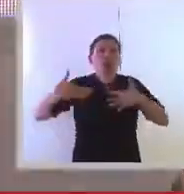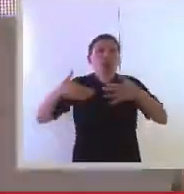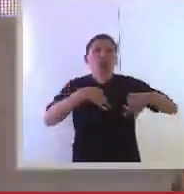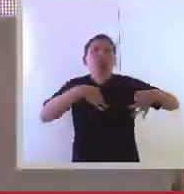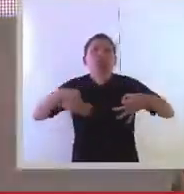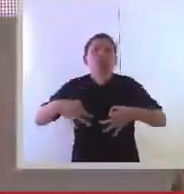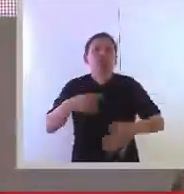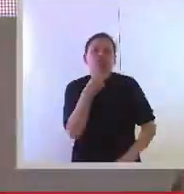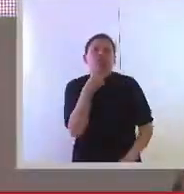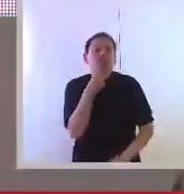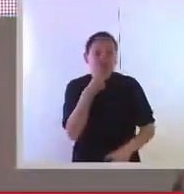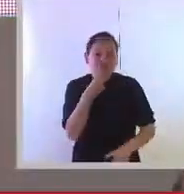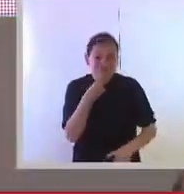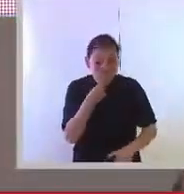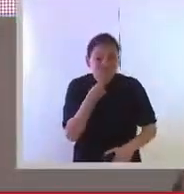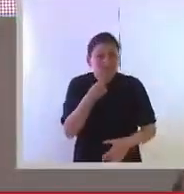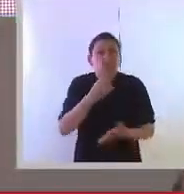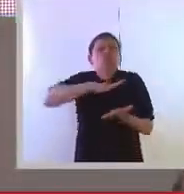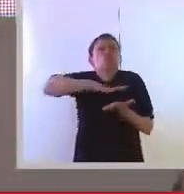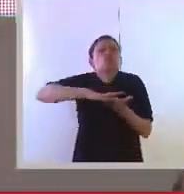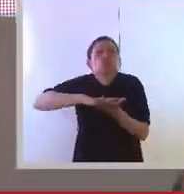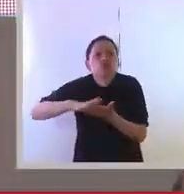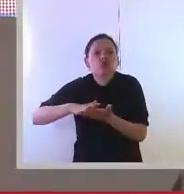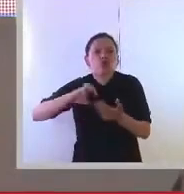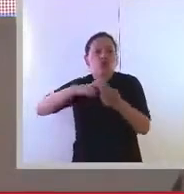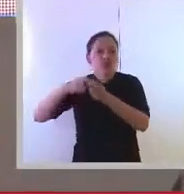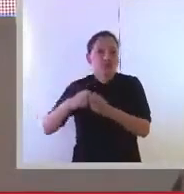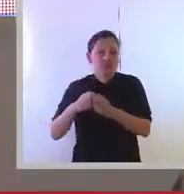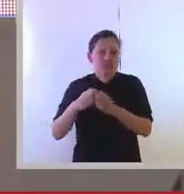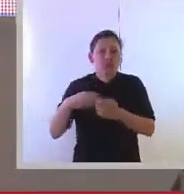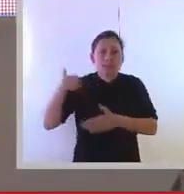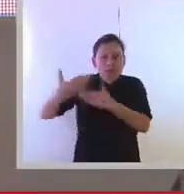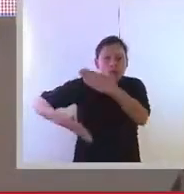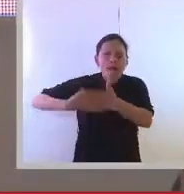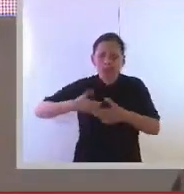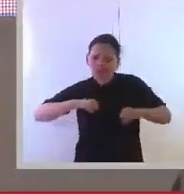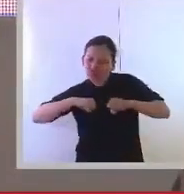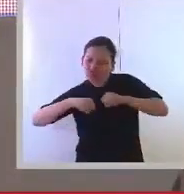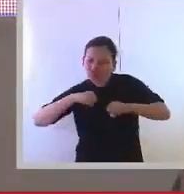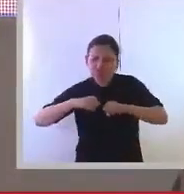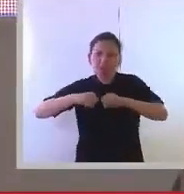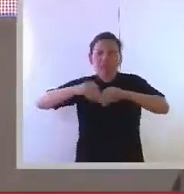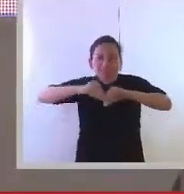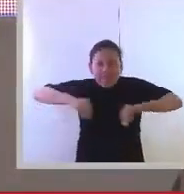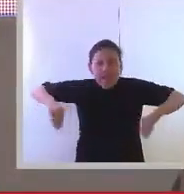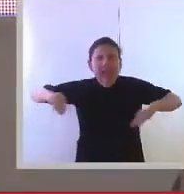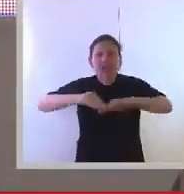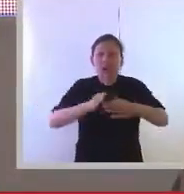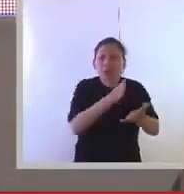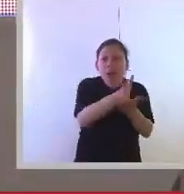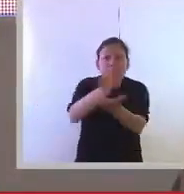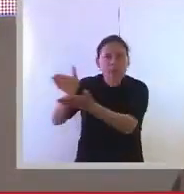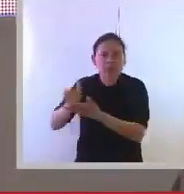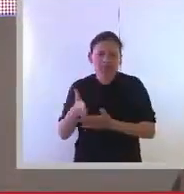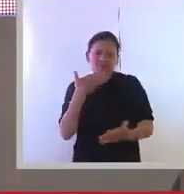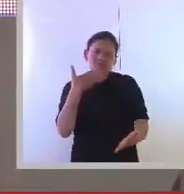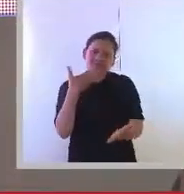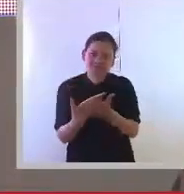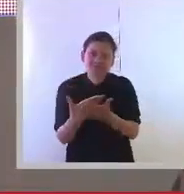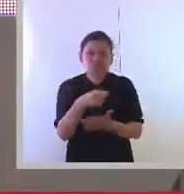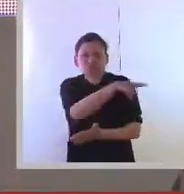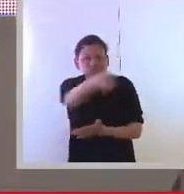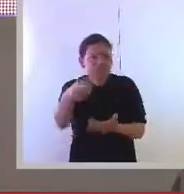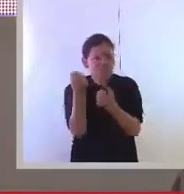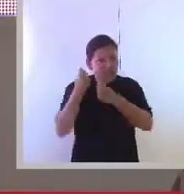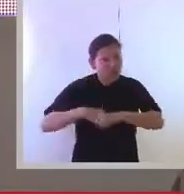podemos cumplir, sino generar soluciones que vayamos gestionando desde el territorio como debe ser. Entonces yo agradezco el esfuerzo de